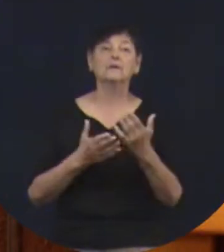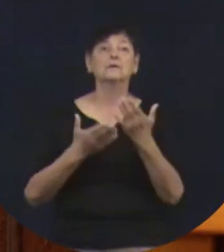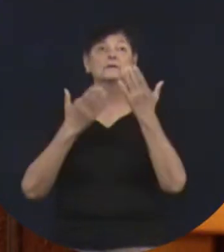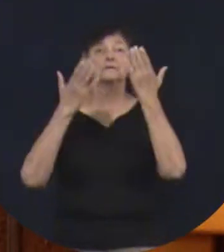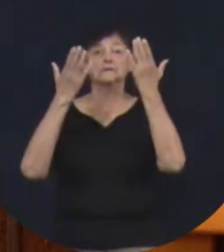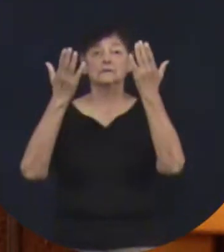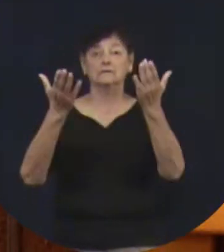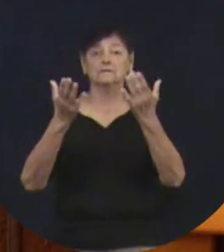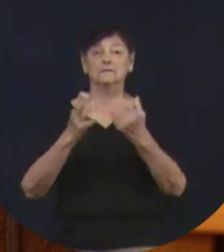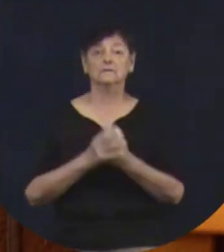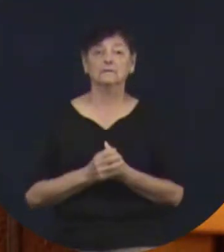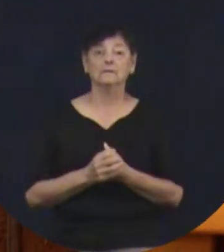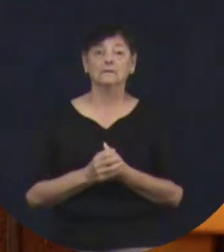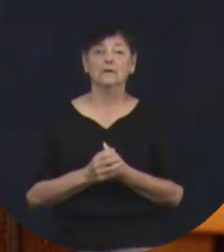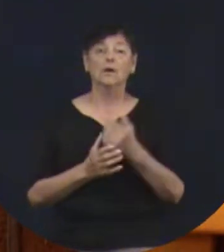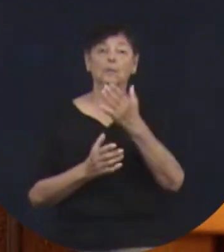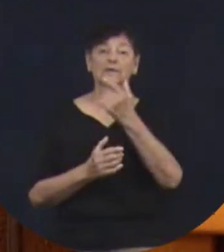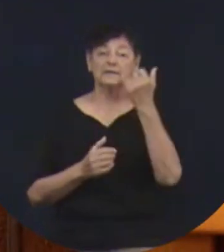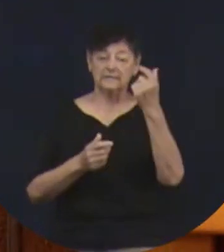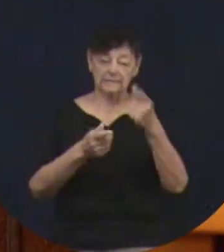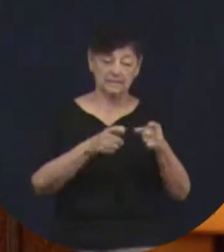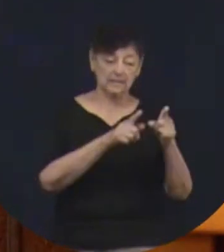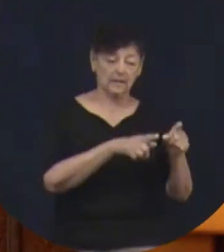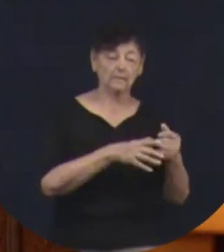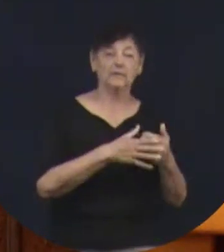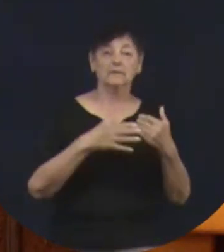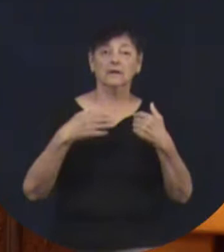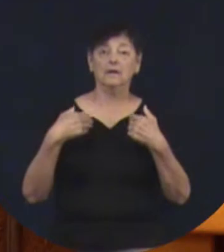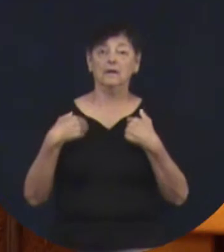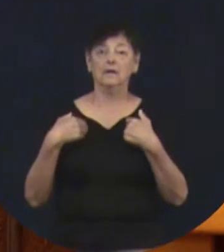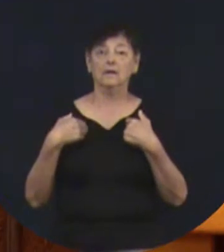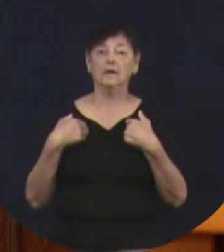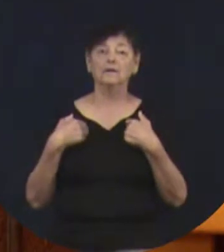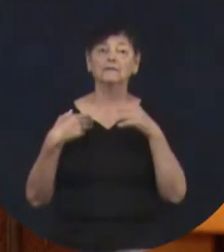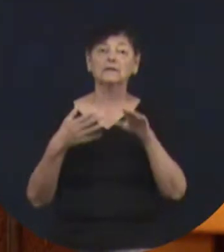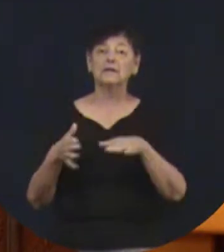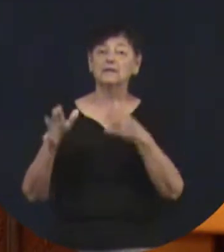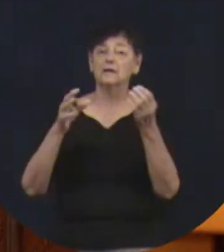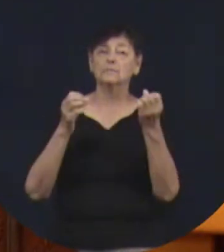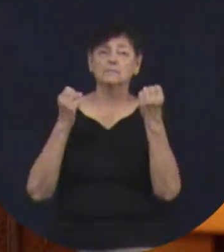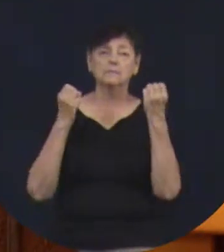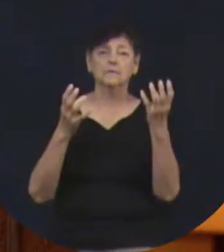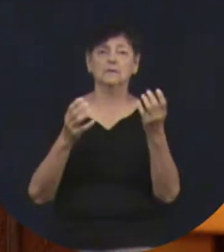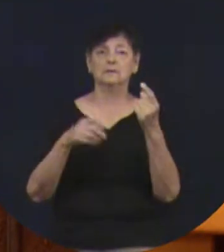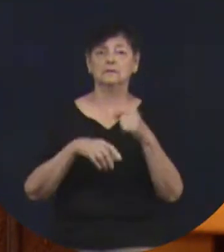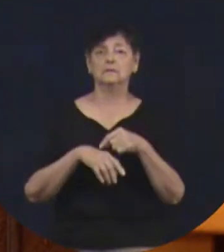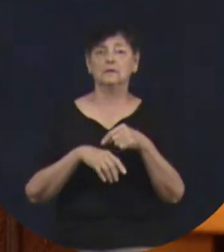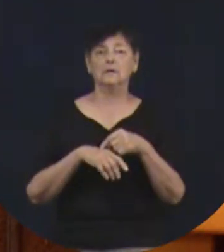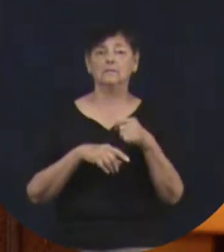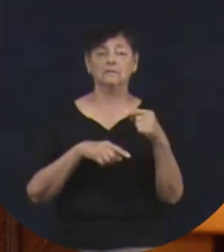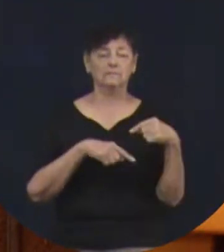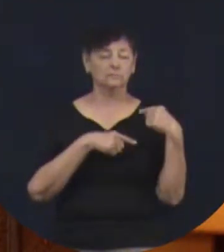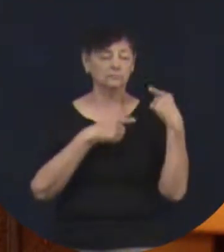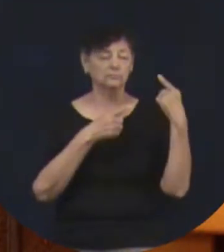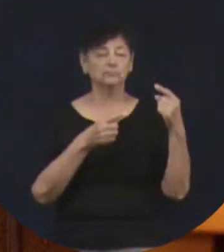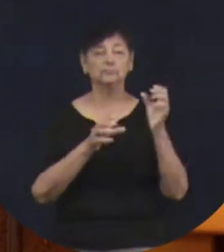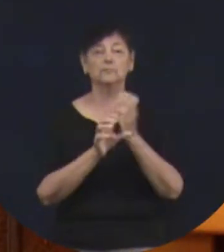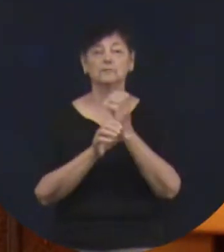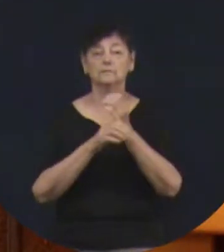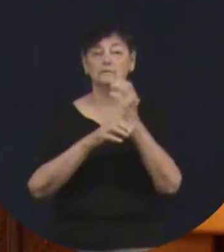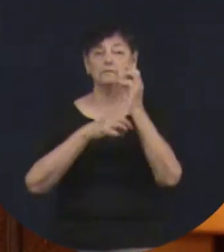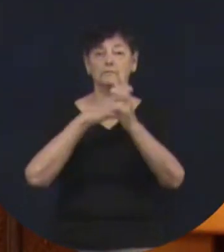sacrificio, porque en tal caso habría tenido que padecer muchas veces desde la creación del